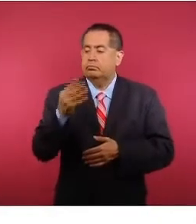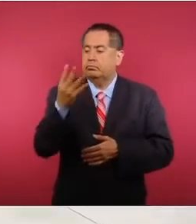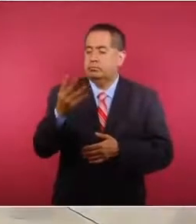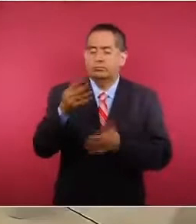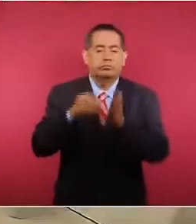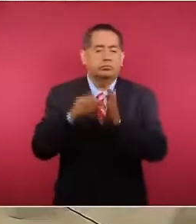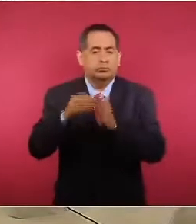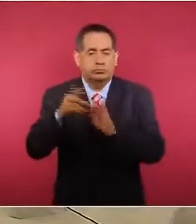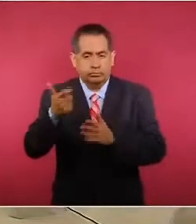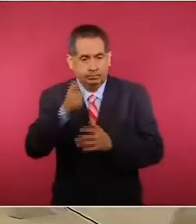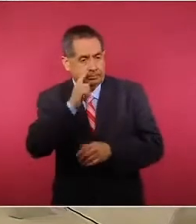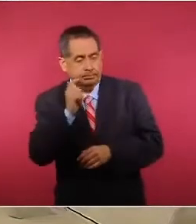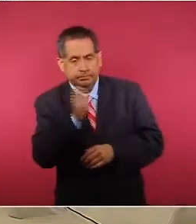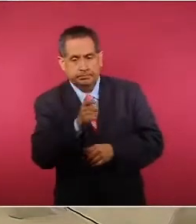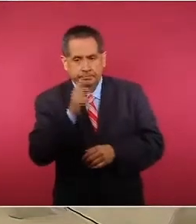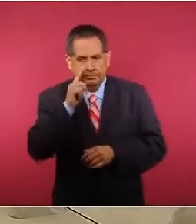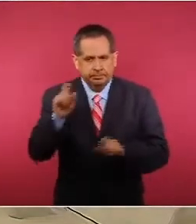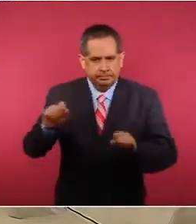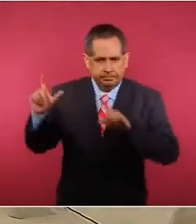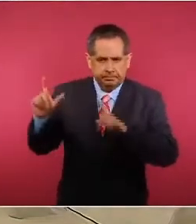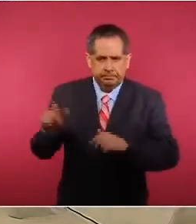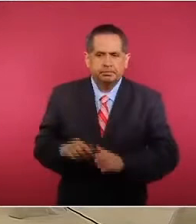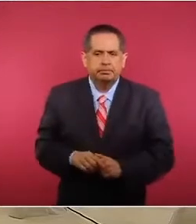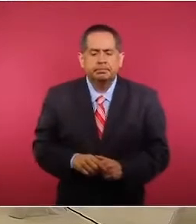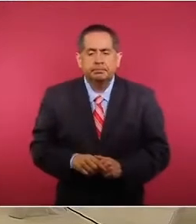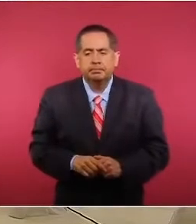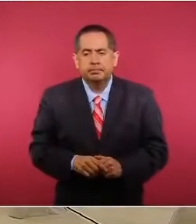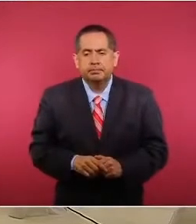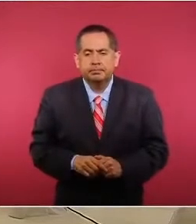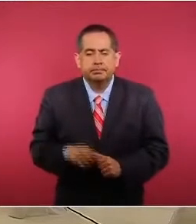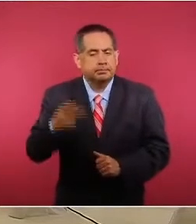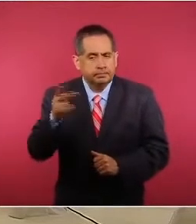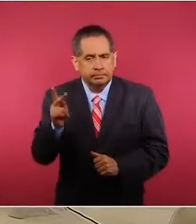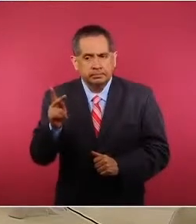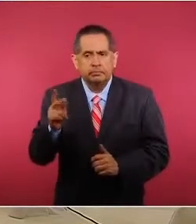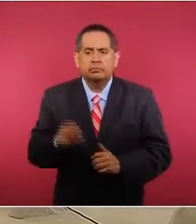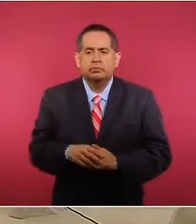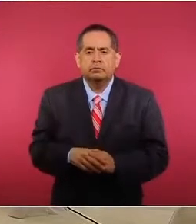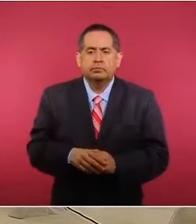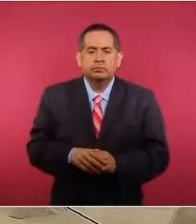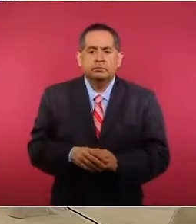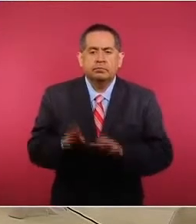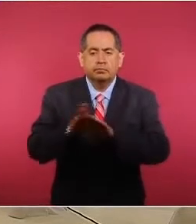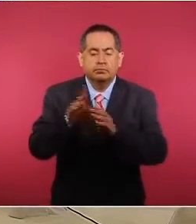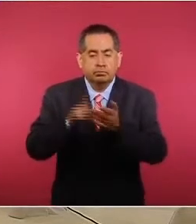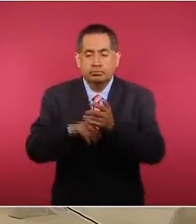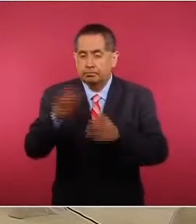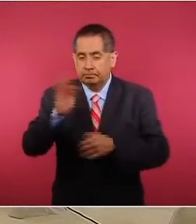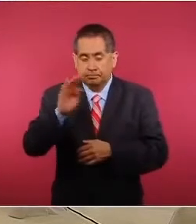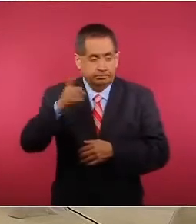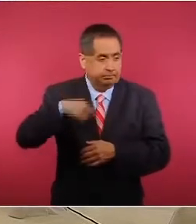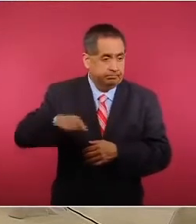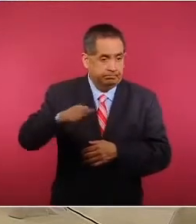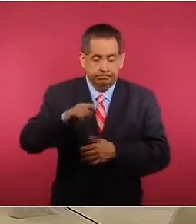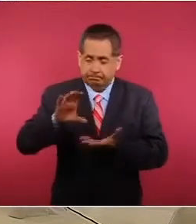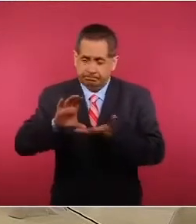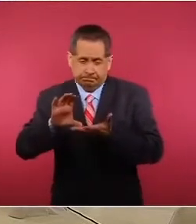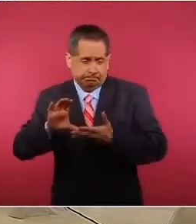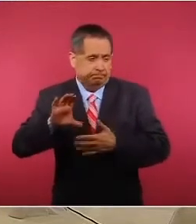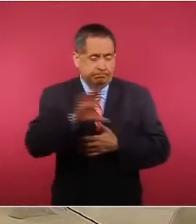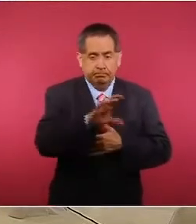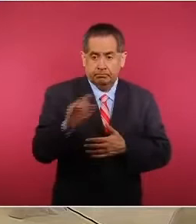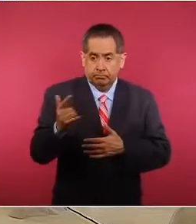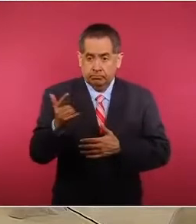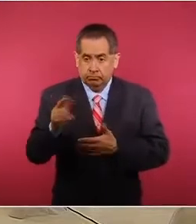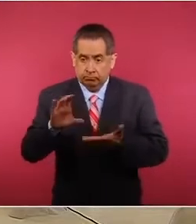6,094,000,000 de pesos. Aquí lo tenemos en la lámina. Pero en caso de pagar el capital que se adeuda en el mes de